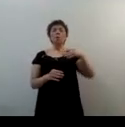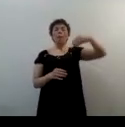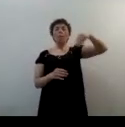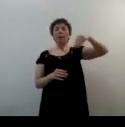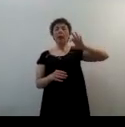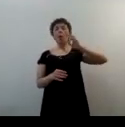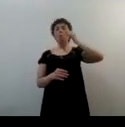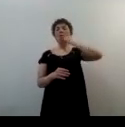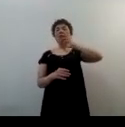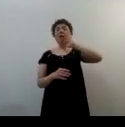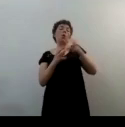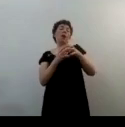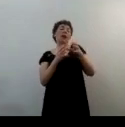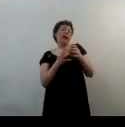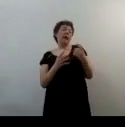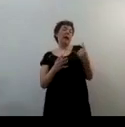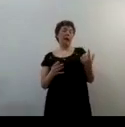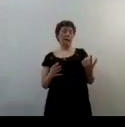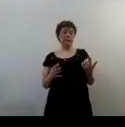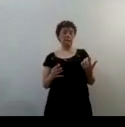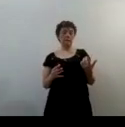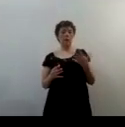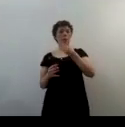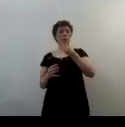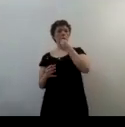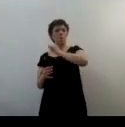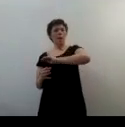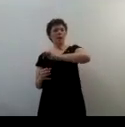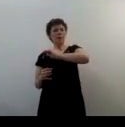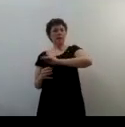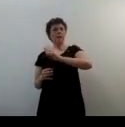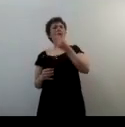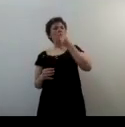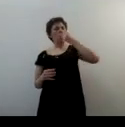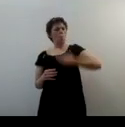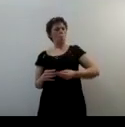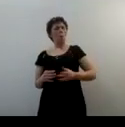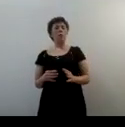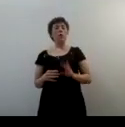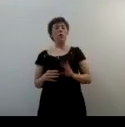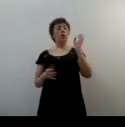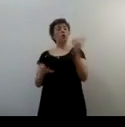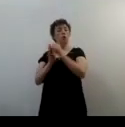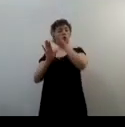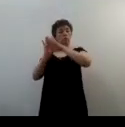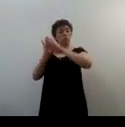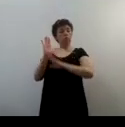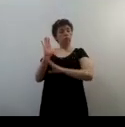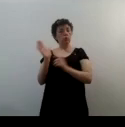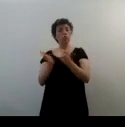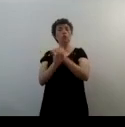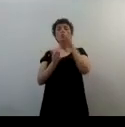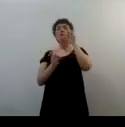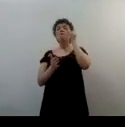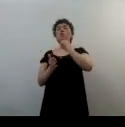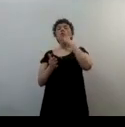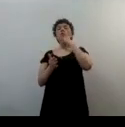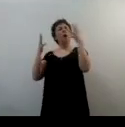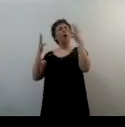naranja. O sea, que se puede consumir bastante y es muy buen alimento. Todos los que veis en esta lista, todas estas frutas, son muy